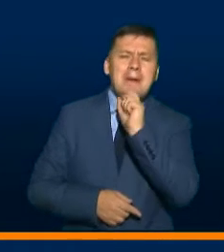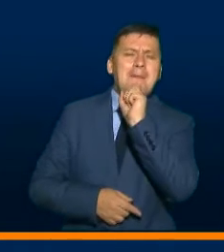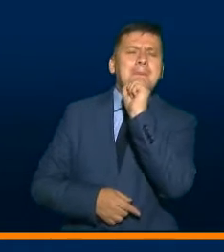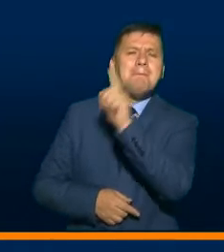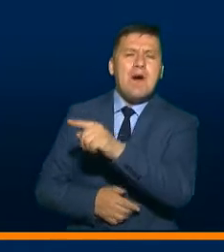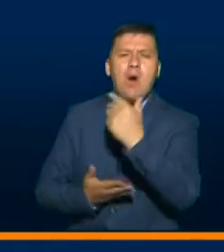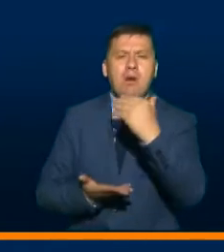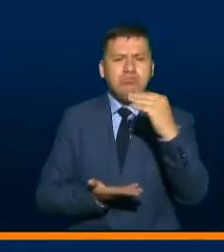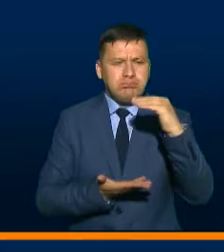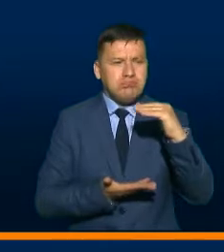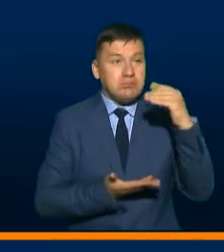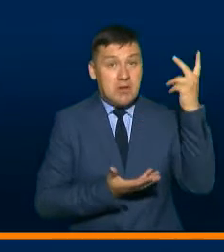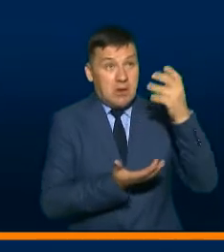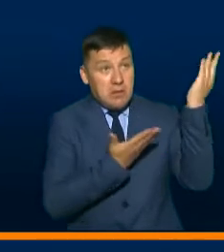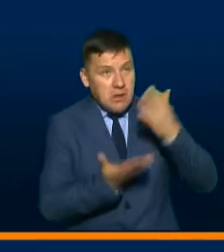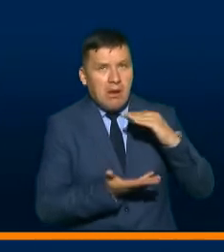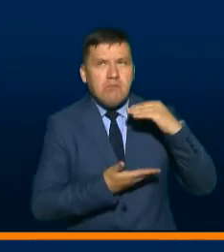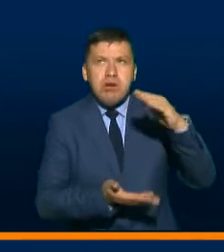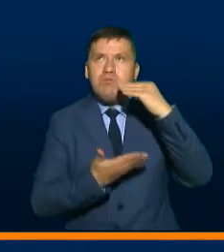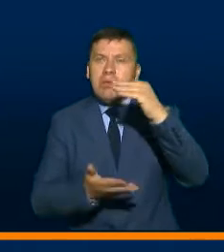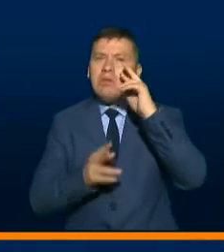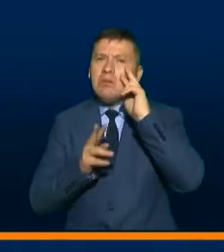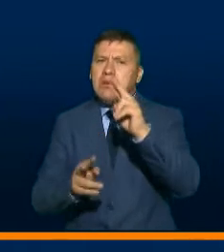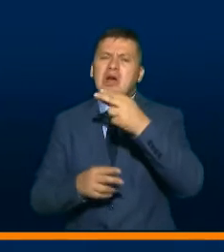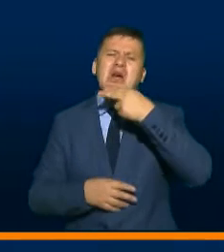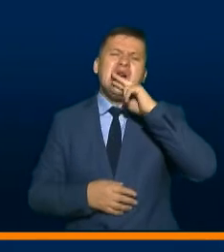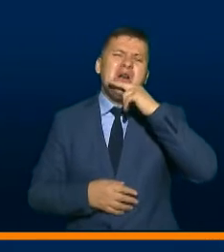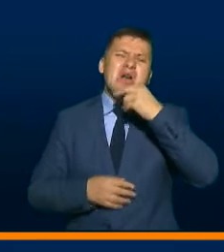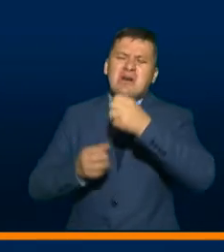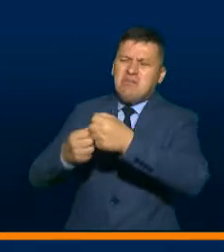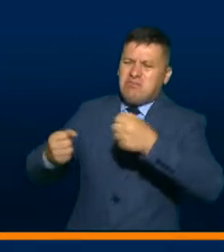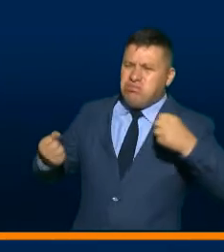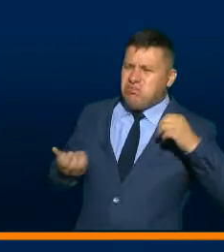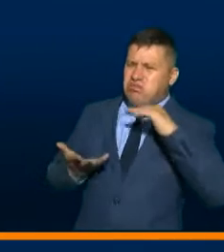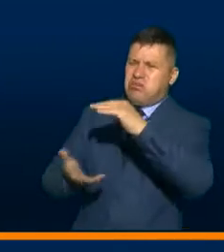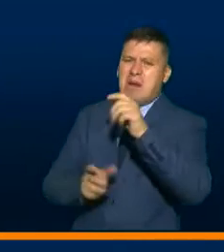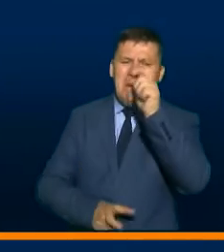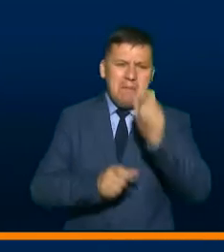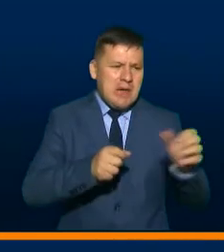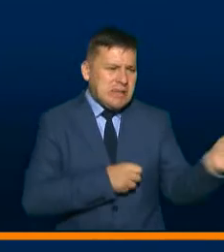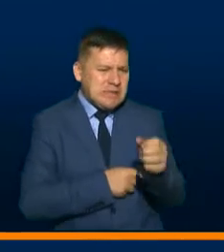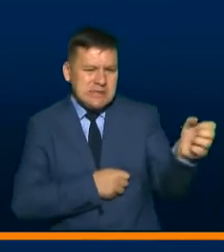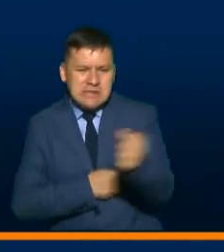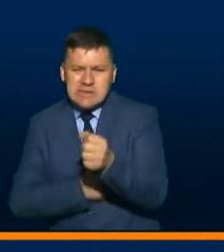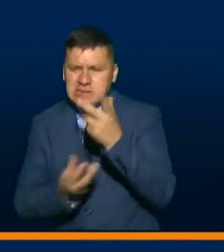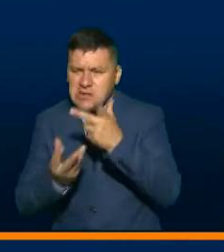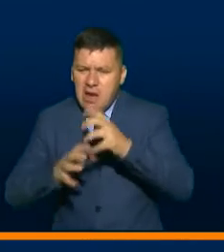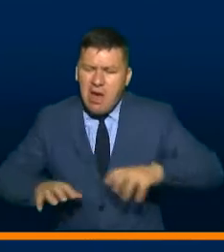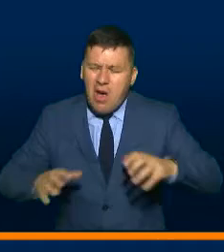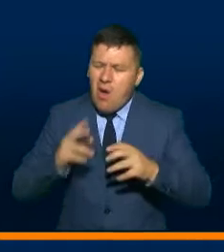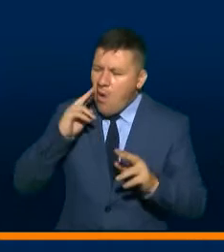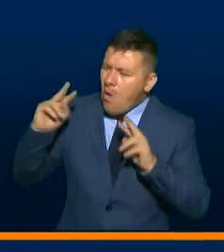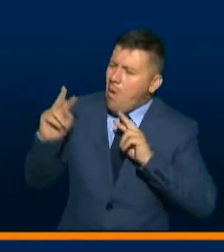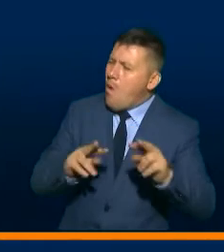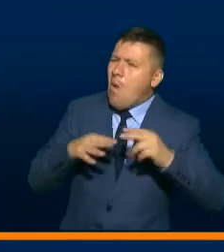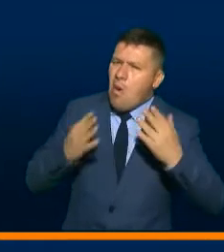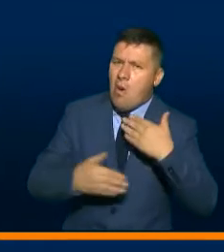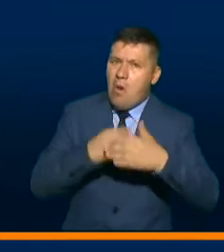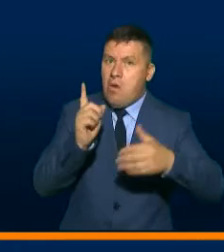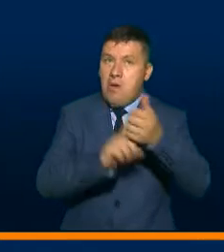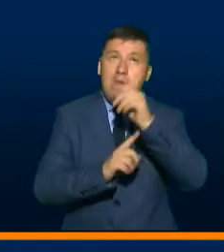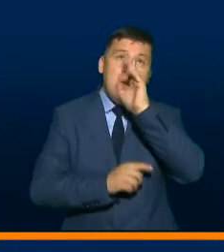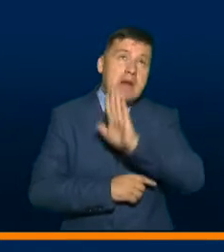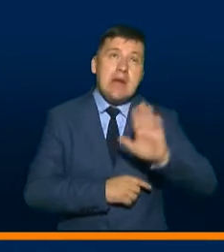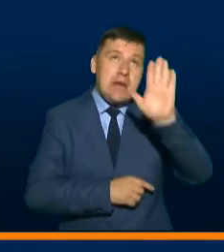distribución y la capacidad de ver las cadenas de frío la reacción del recurso humano y algo que decir también muy importante lograr llegar a todo el